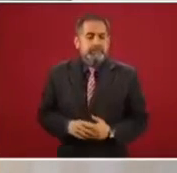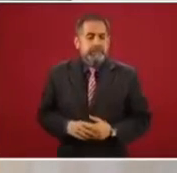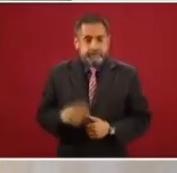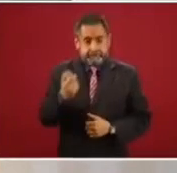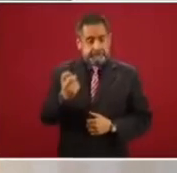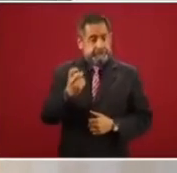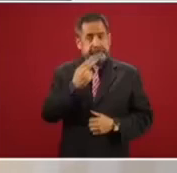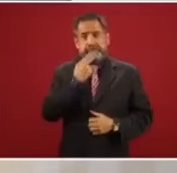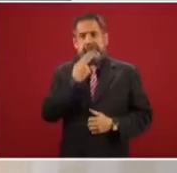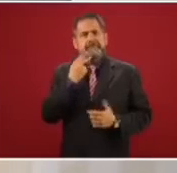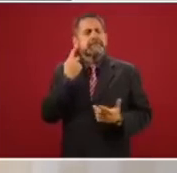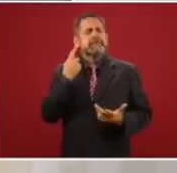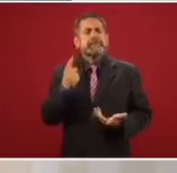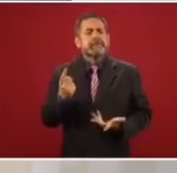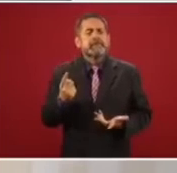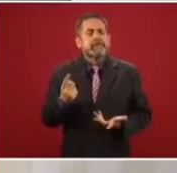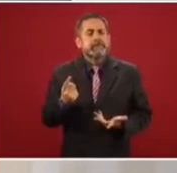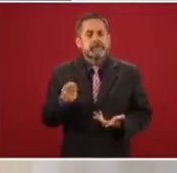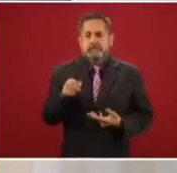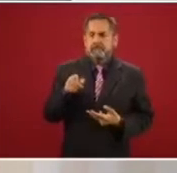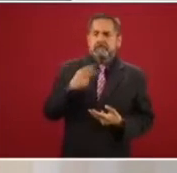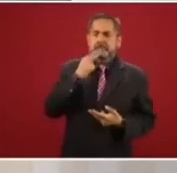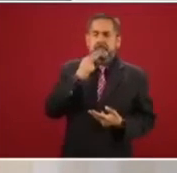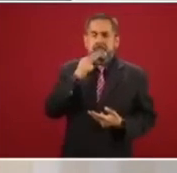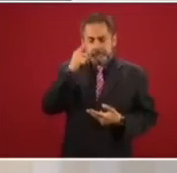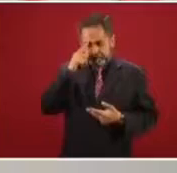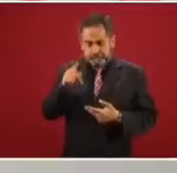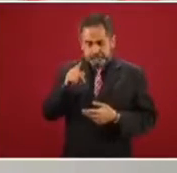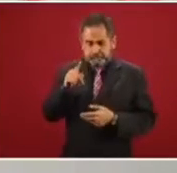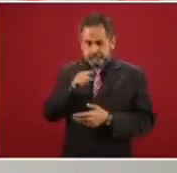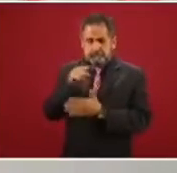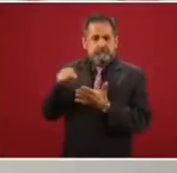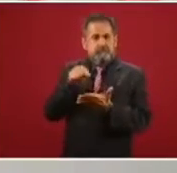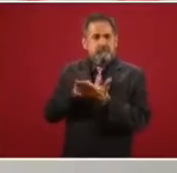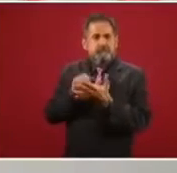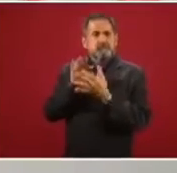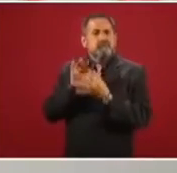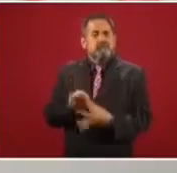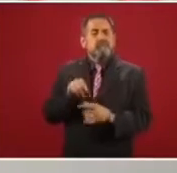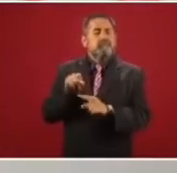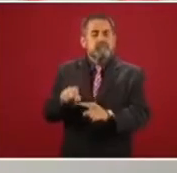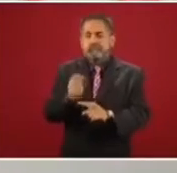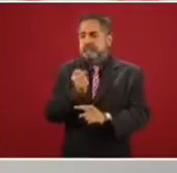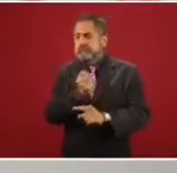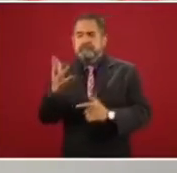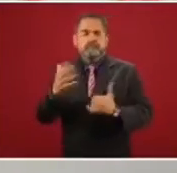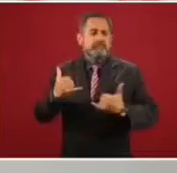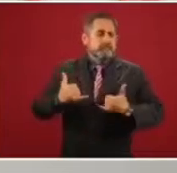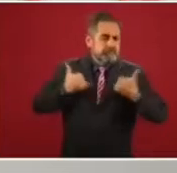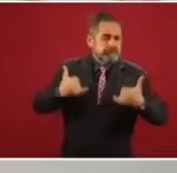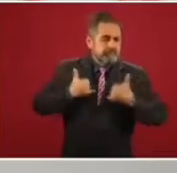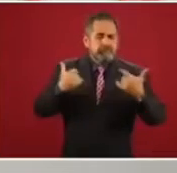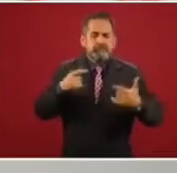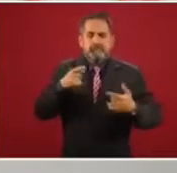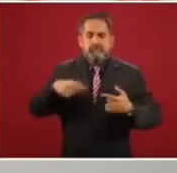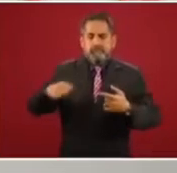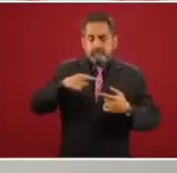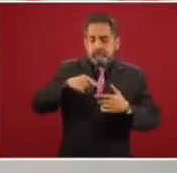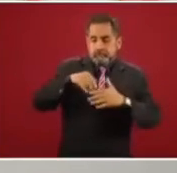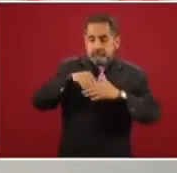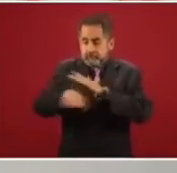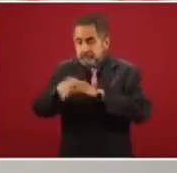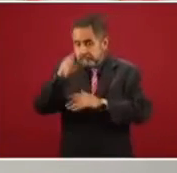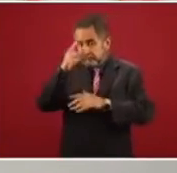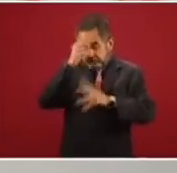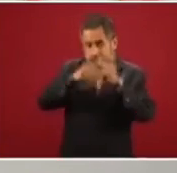una permanente presencia jóvenes de personas que están entrando al